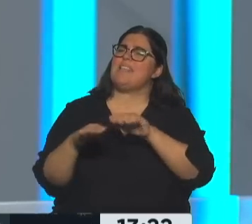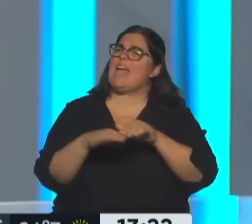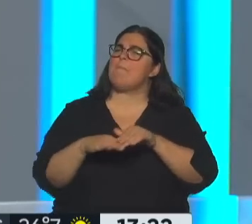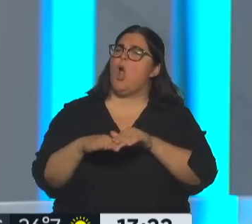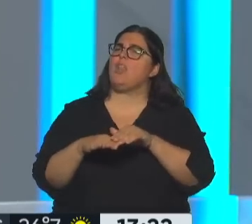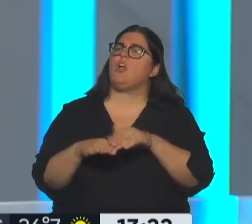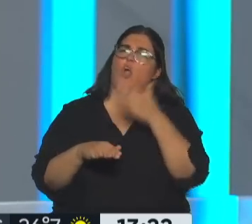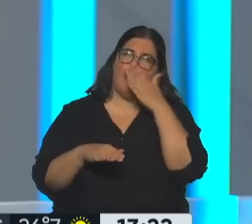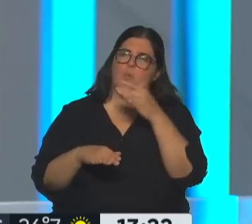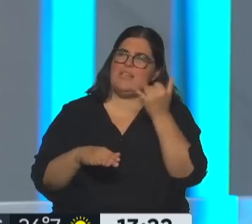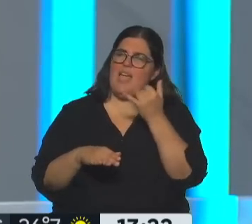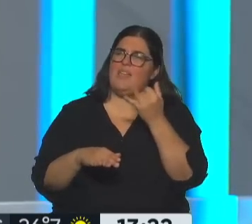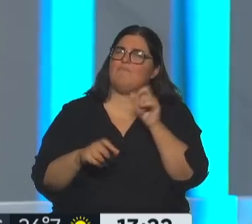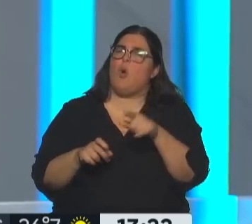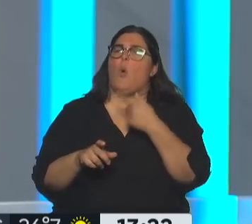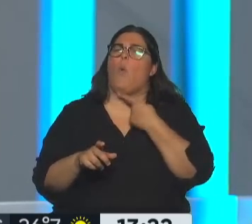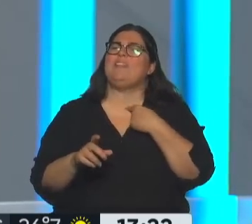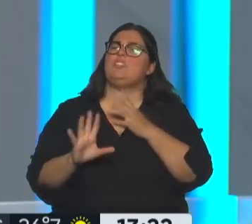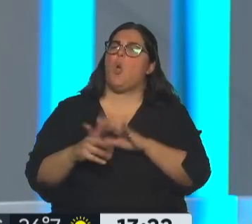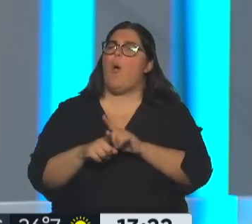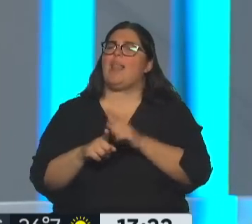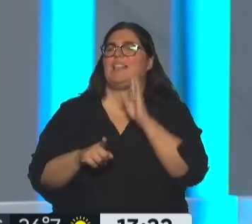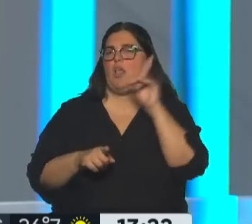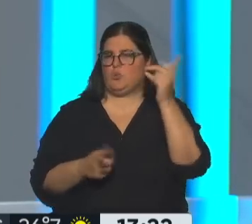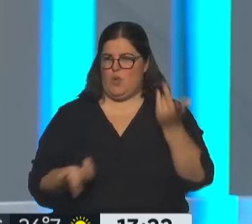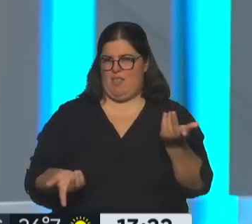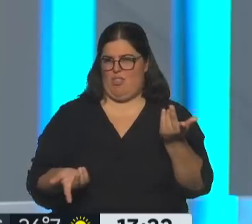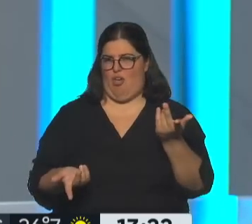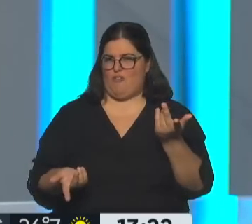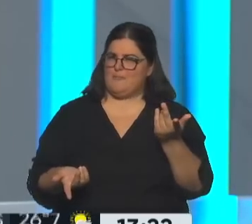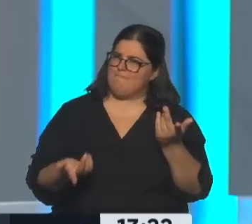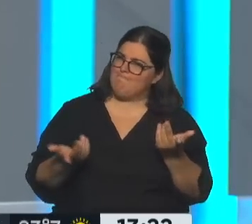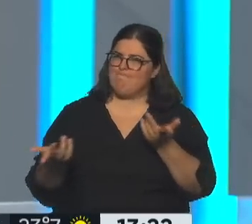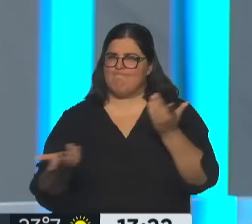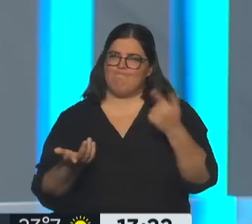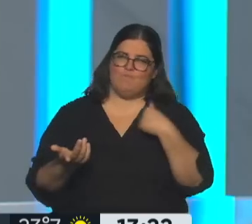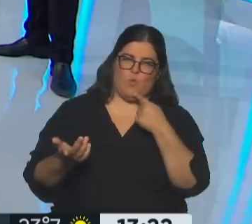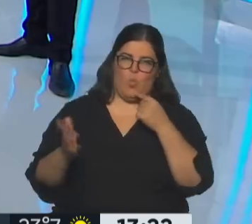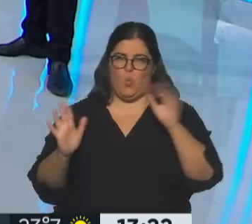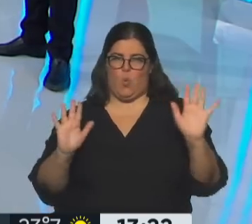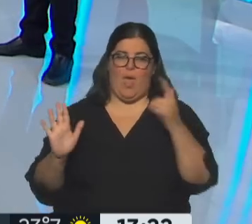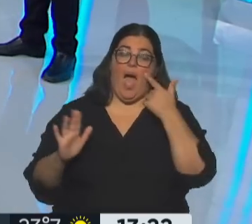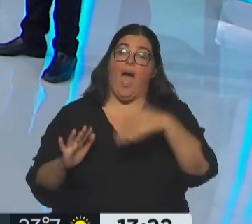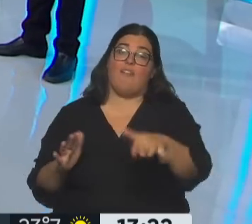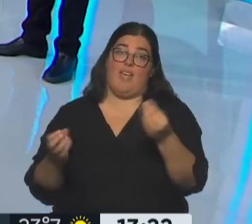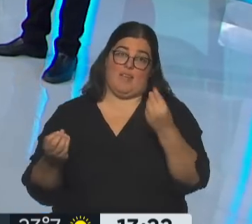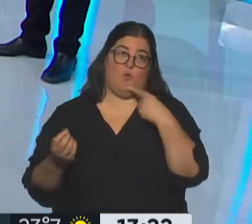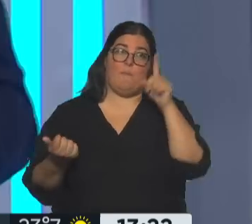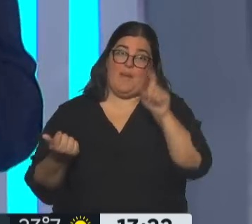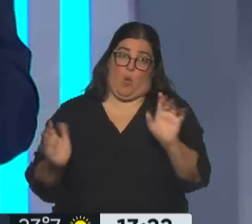digamos, los mismos vicios que vemos y que hemos visto en Estados Unidos, ¿no? Eso me lo dejo vamos a verlo, como